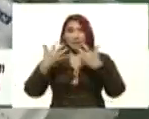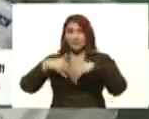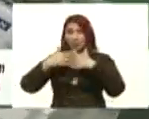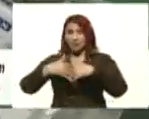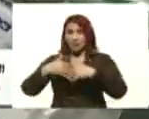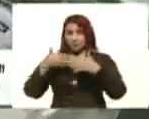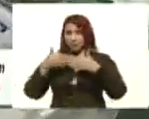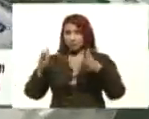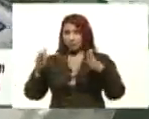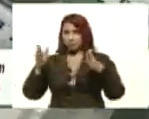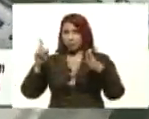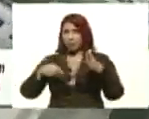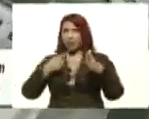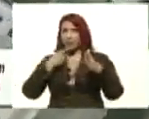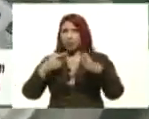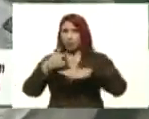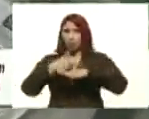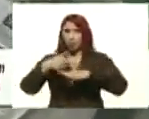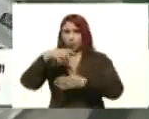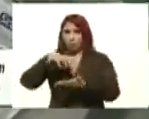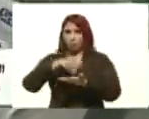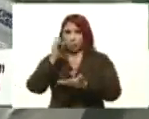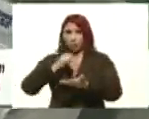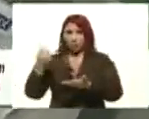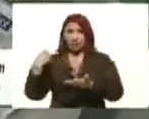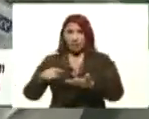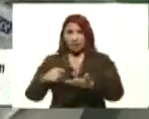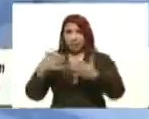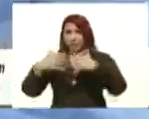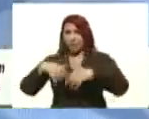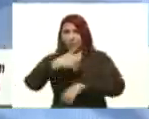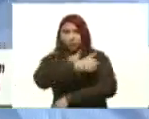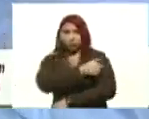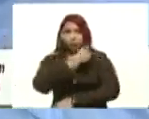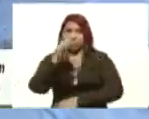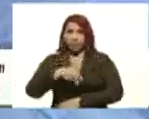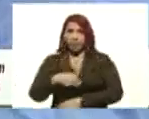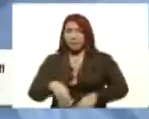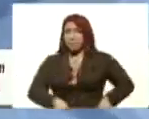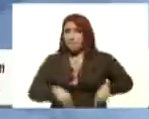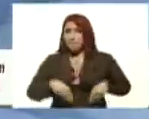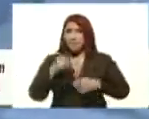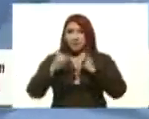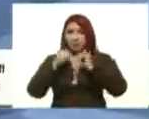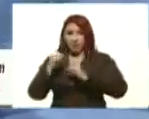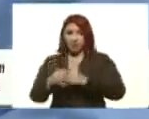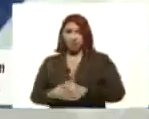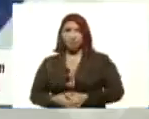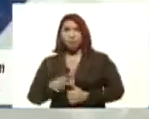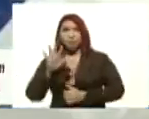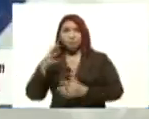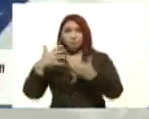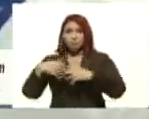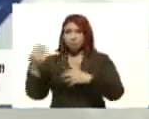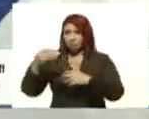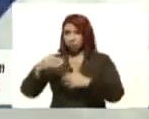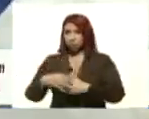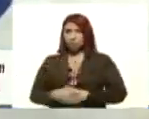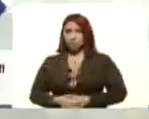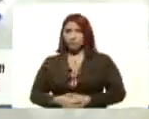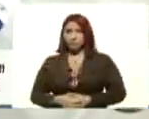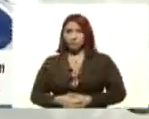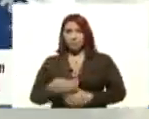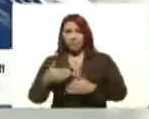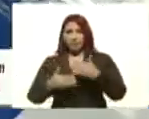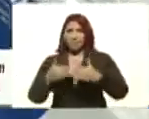aquí. Y como lo dijo nuestro gobernador, tenemos la fábrica de jeringas, tenemos la fábrica de pañales y 5 fábricas más, que